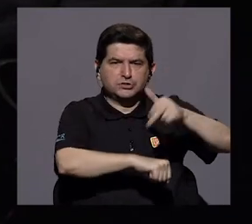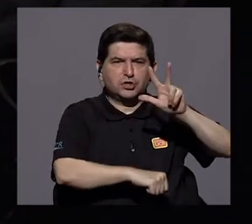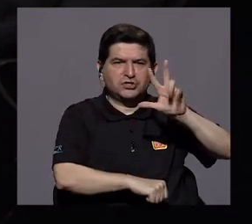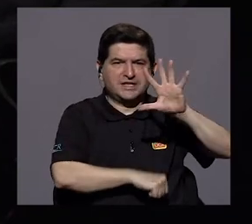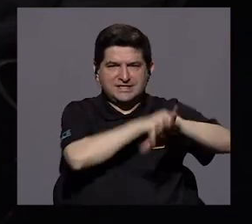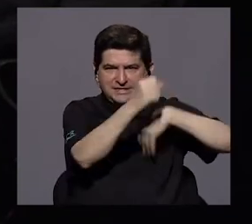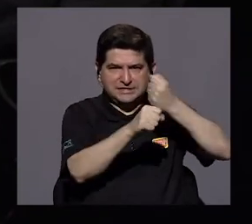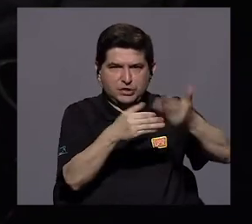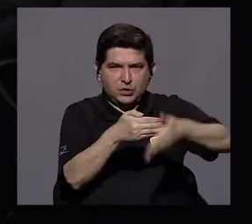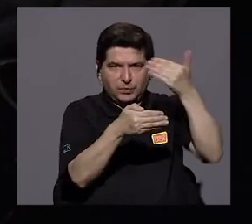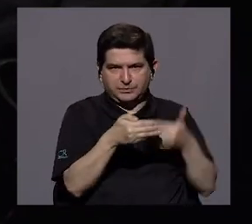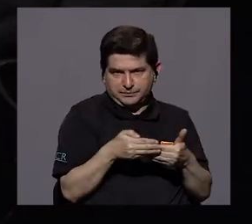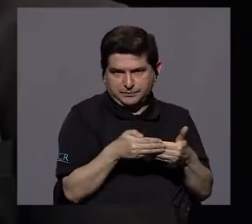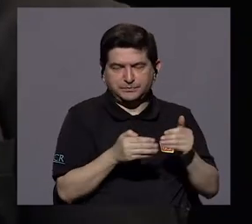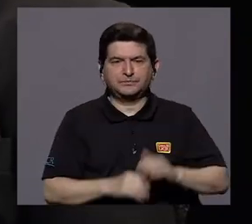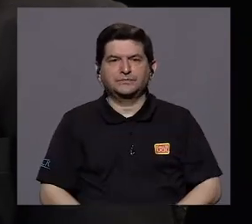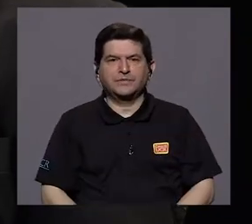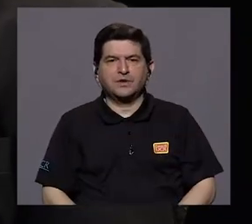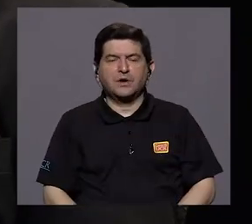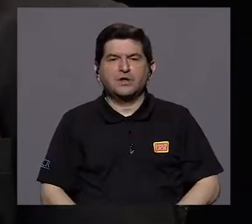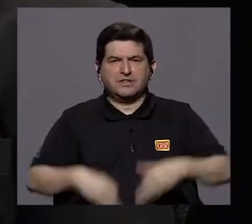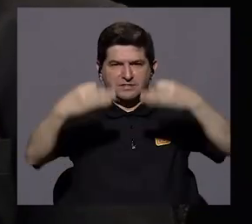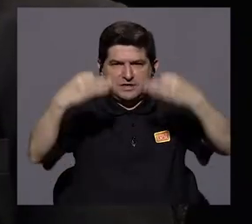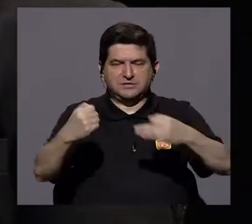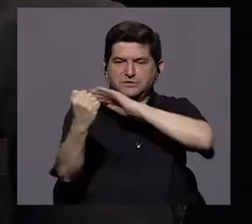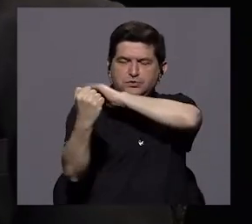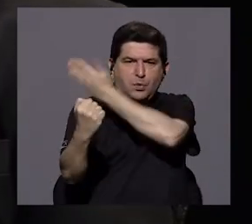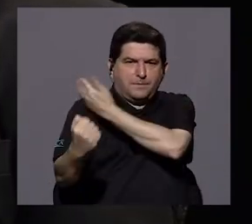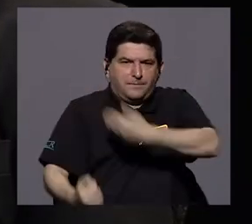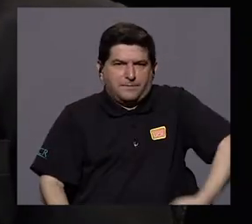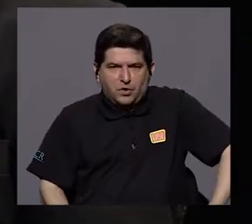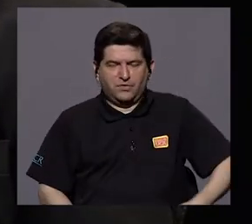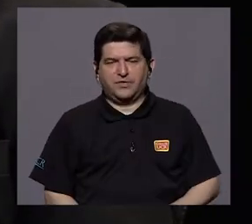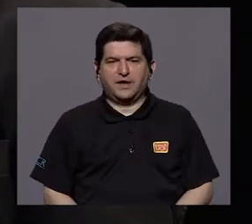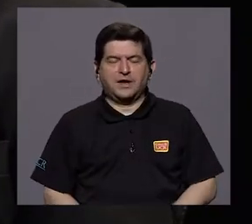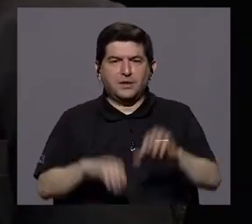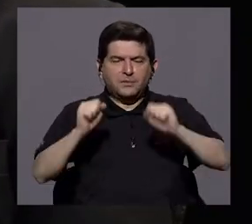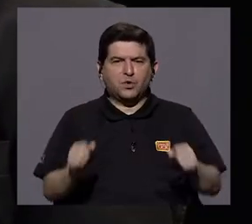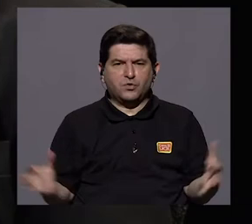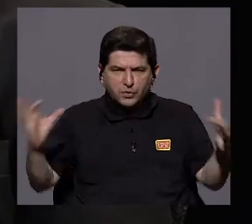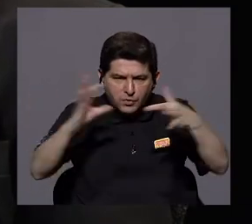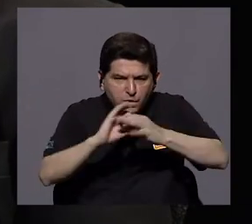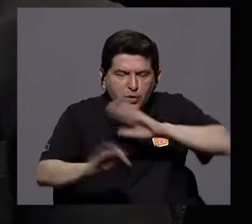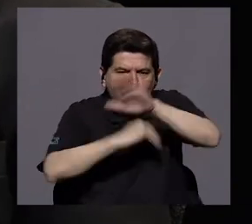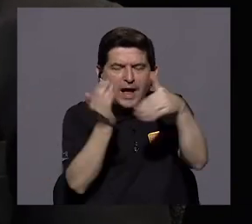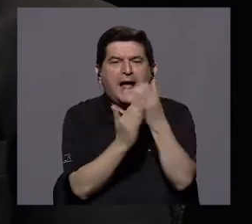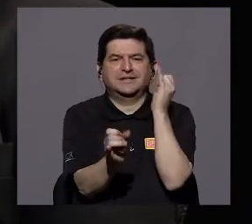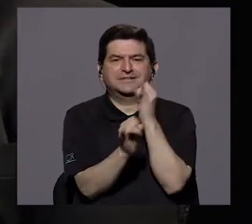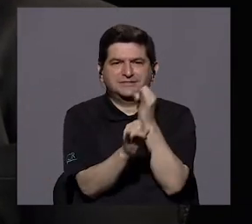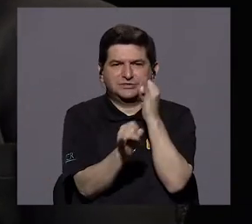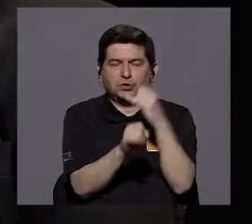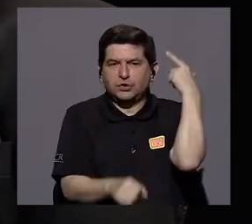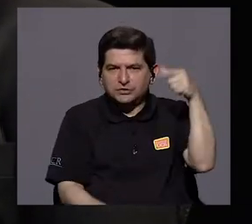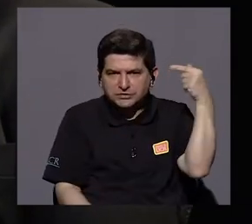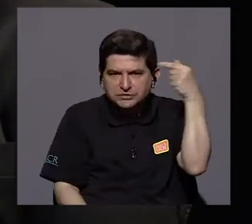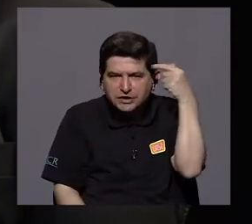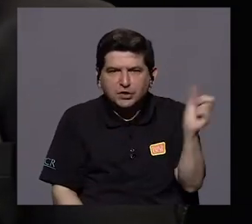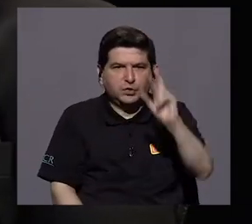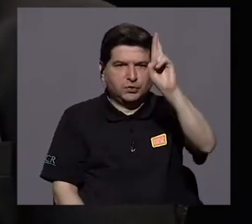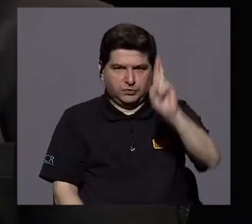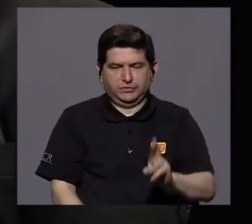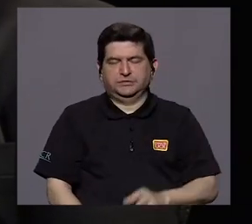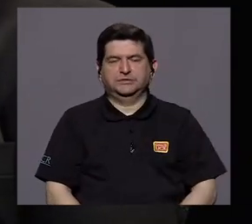hace 35 años mediante decreto del Poder Ejecutivo para agrupar a todas las instituciones del